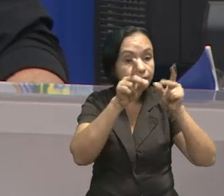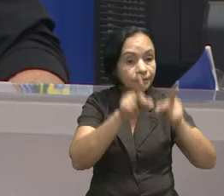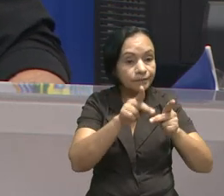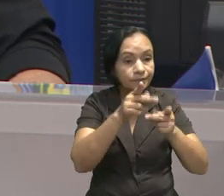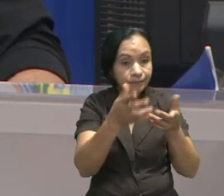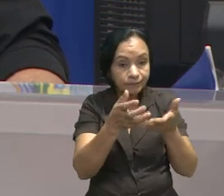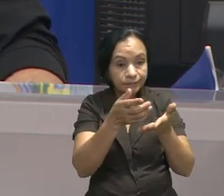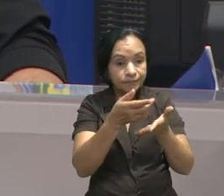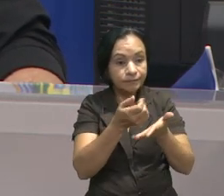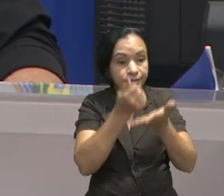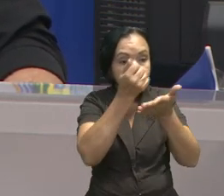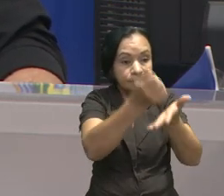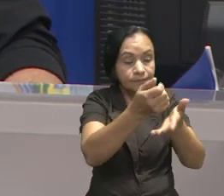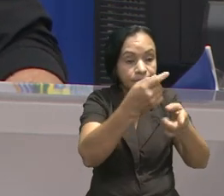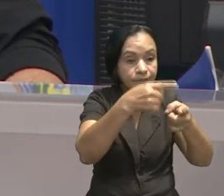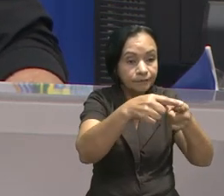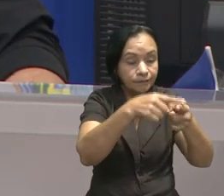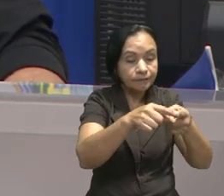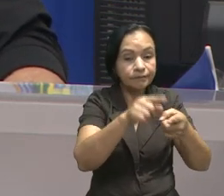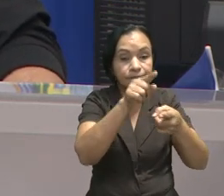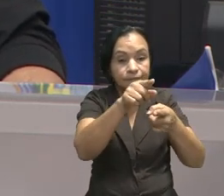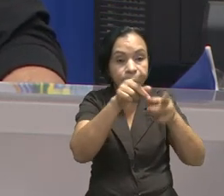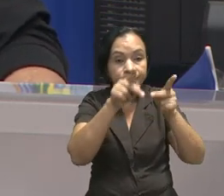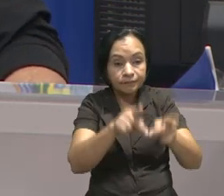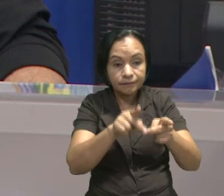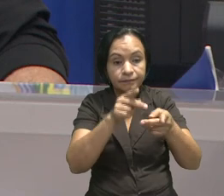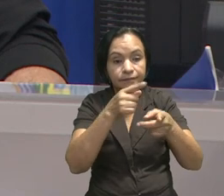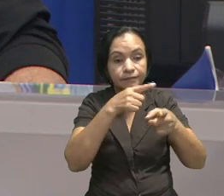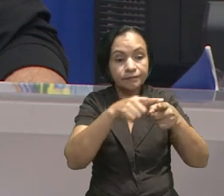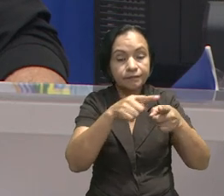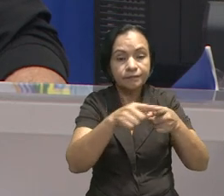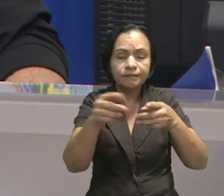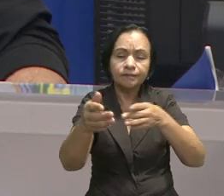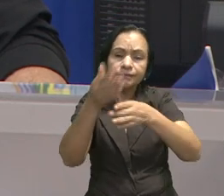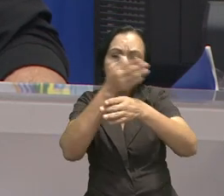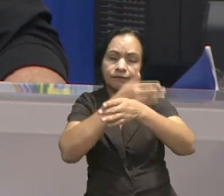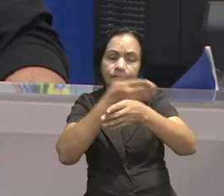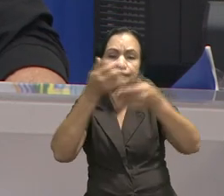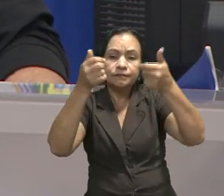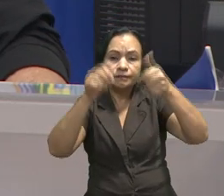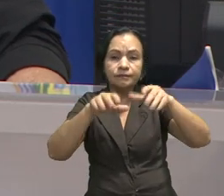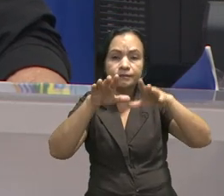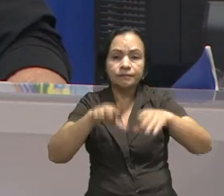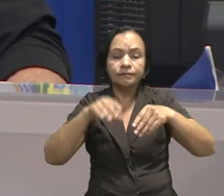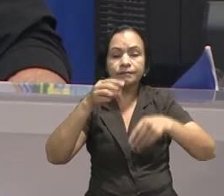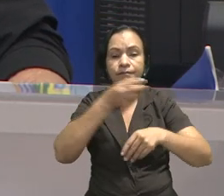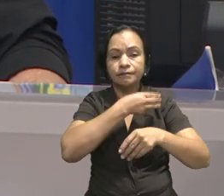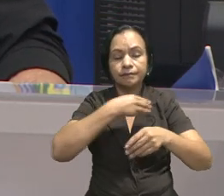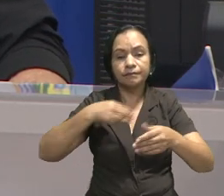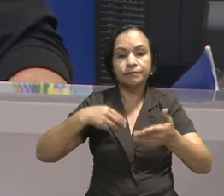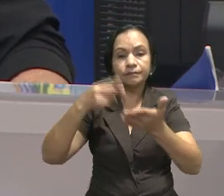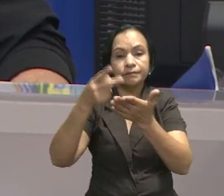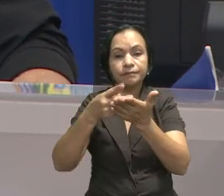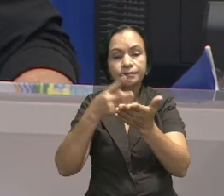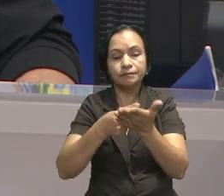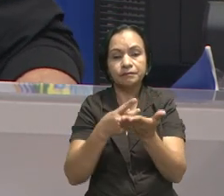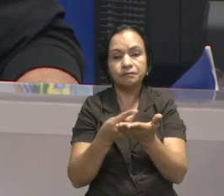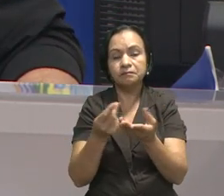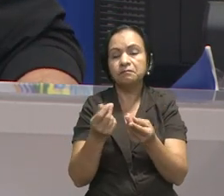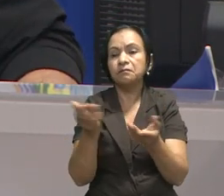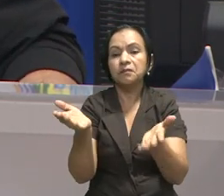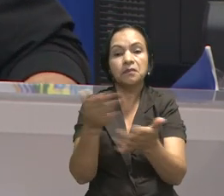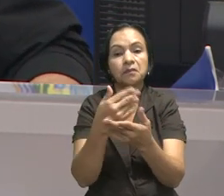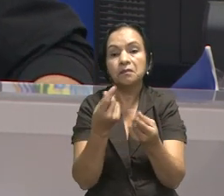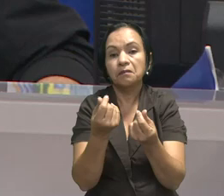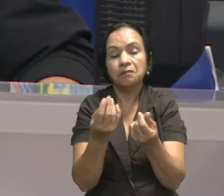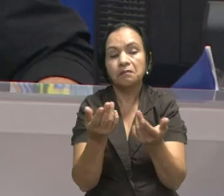porque anteriormente nosotros aprobábamos pensiones aquí y el Ministerio de Hacienda decía que no había fondos